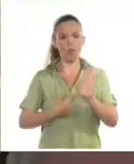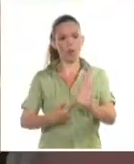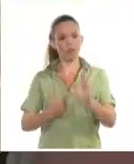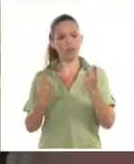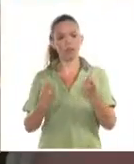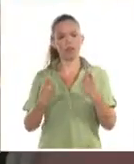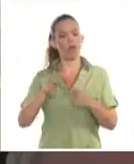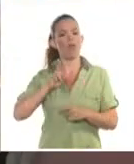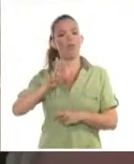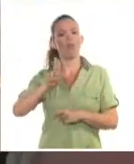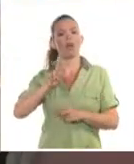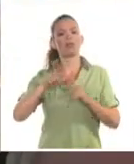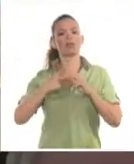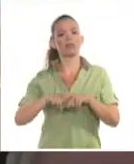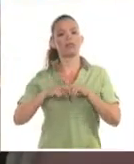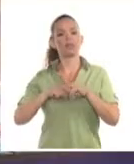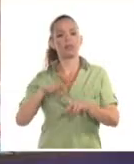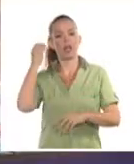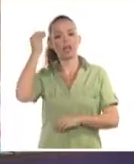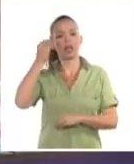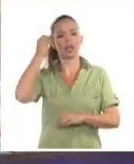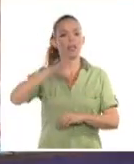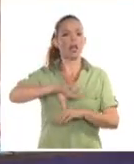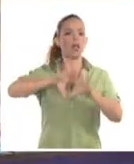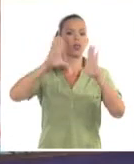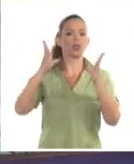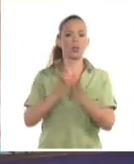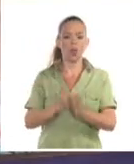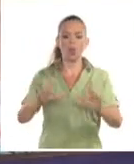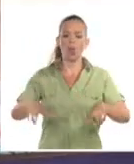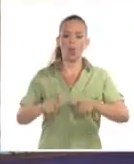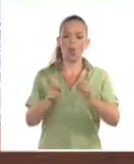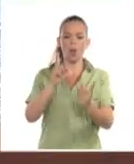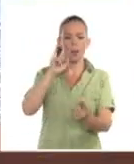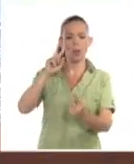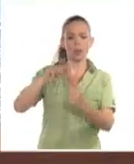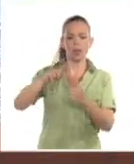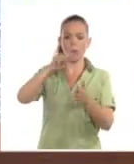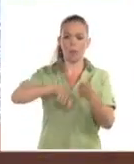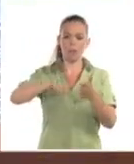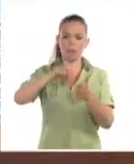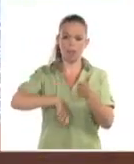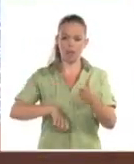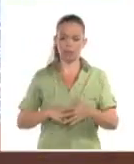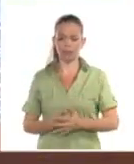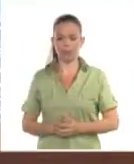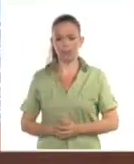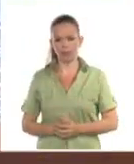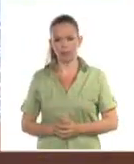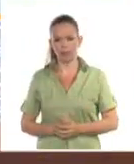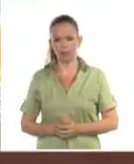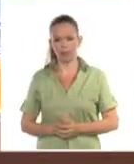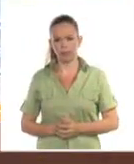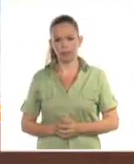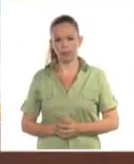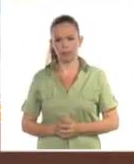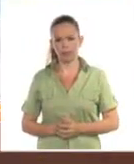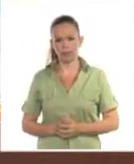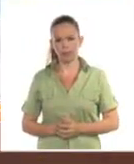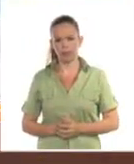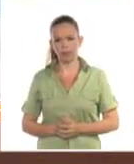rigor a cada entidad para cumplir con el plan previsto en la economía no podemos